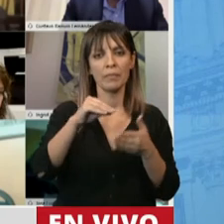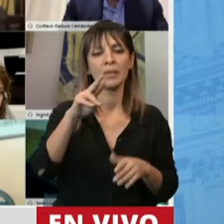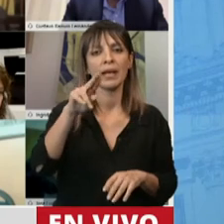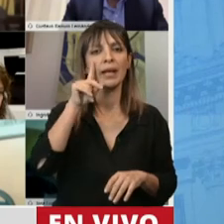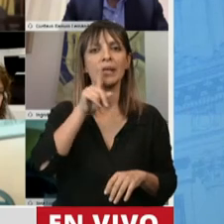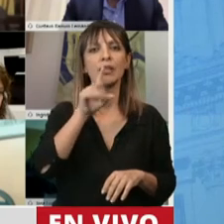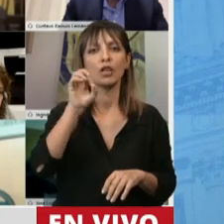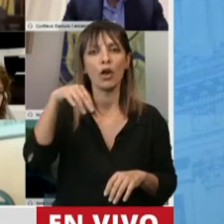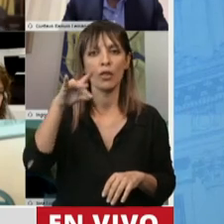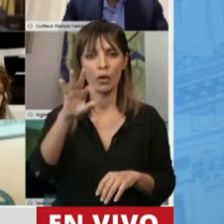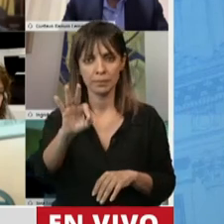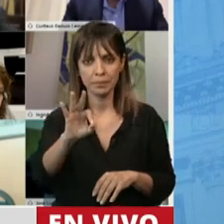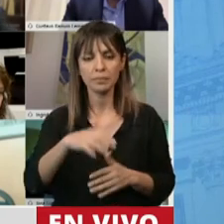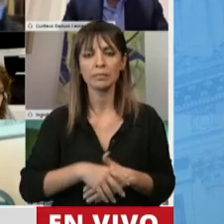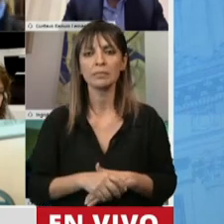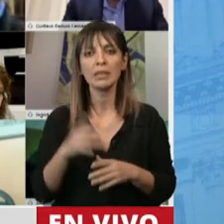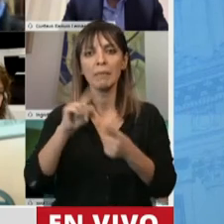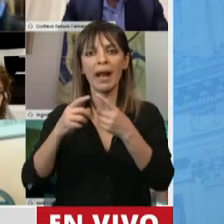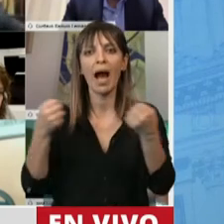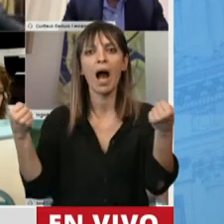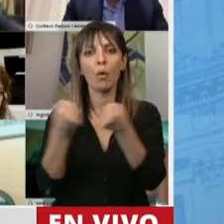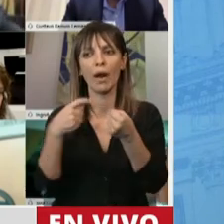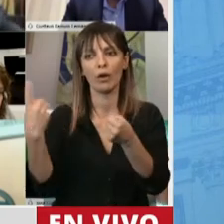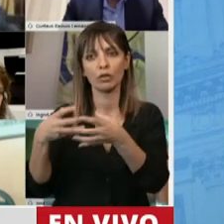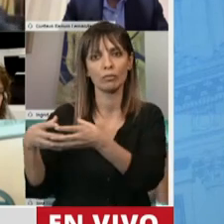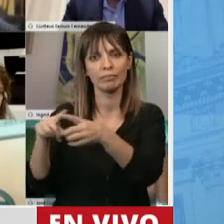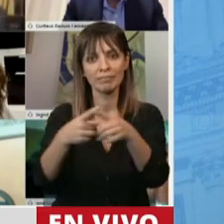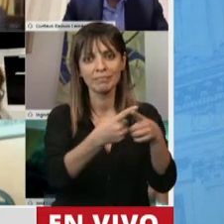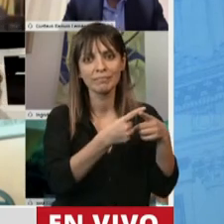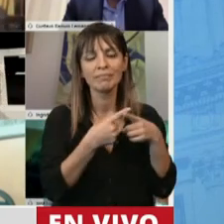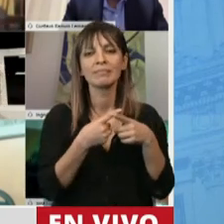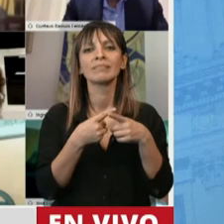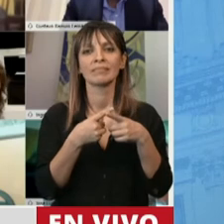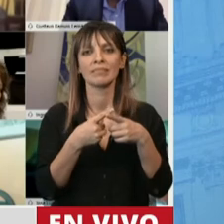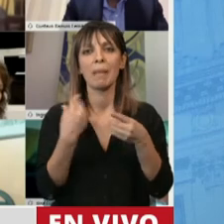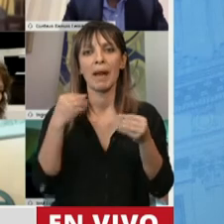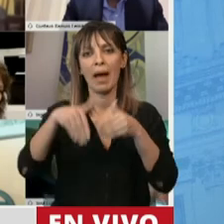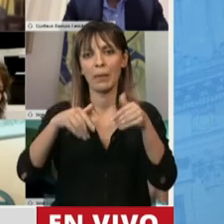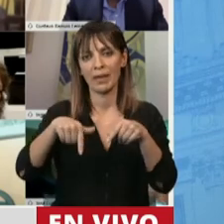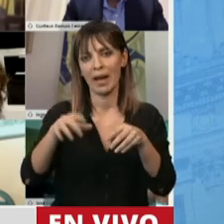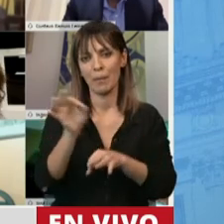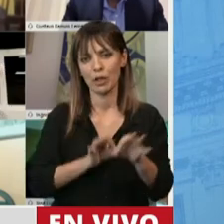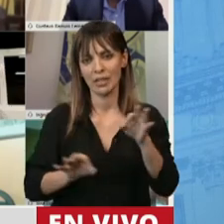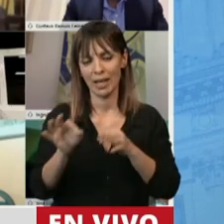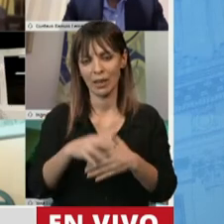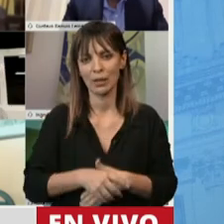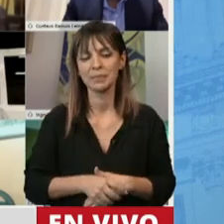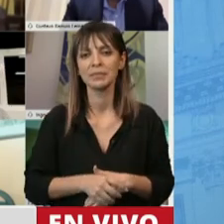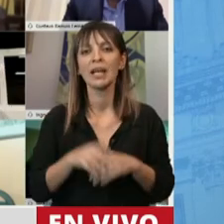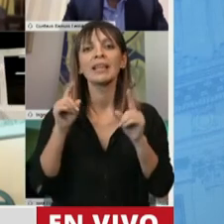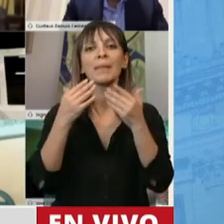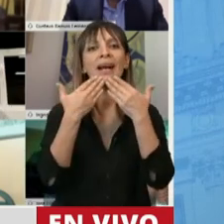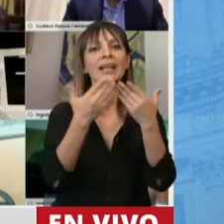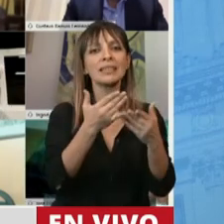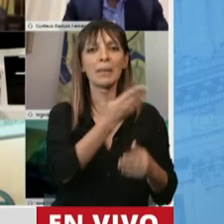Ritondo, para llegar a un acuerdo con los demás bloques y poder así hoy votar este proyecto. Quiero agradecer también al